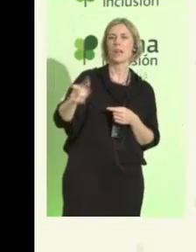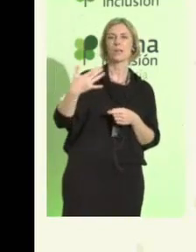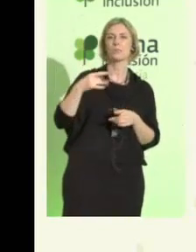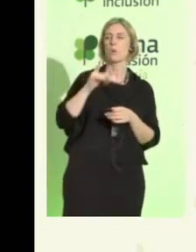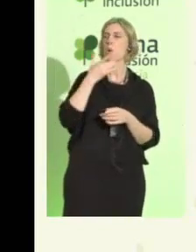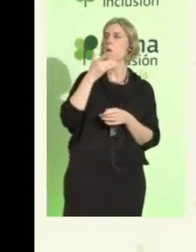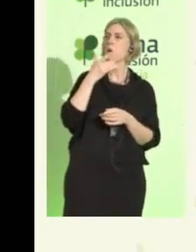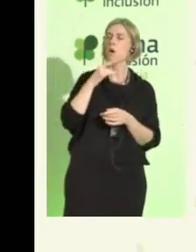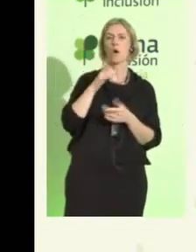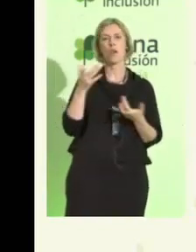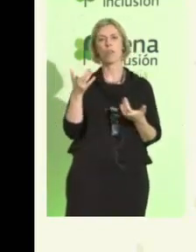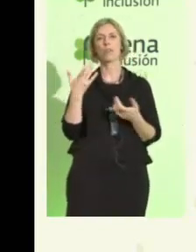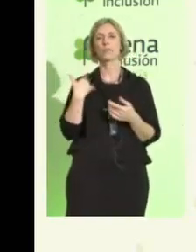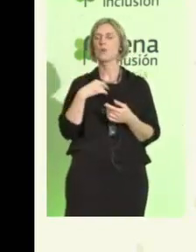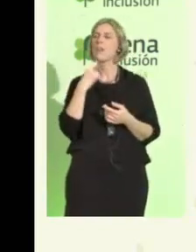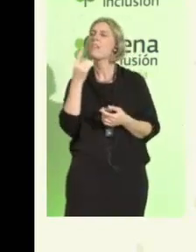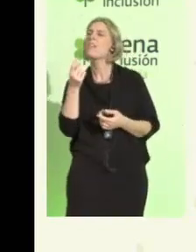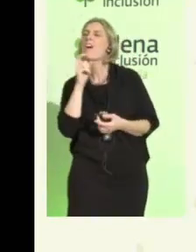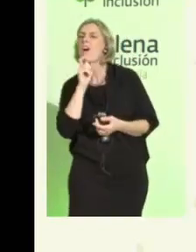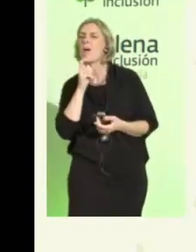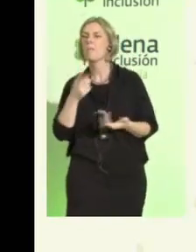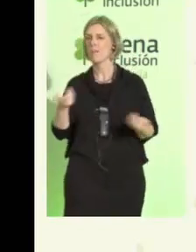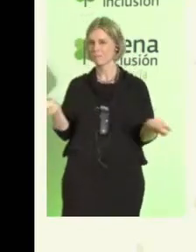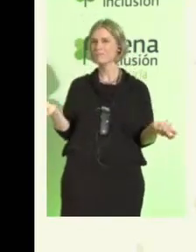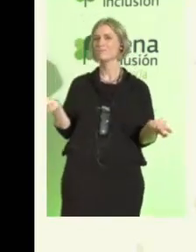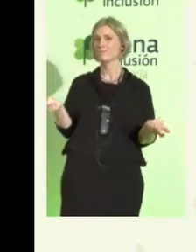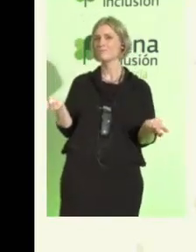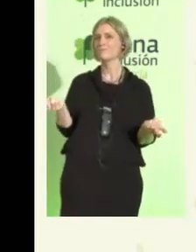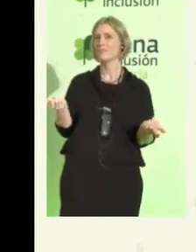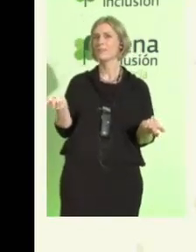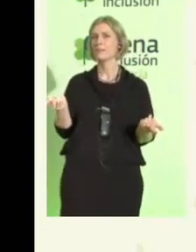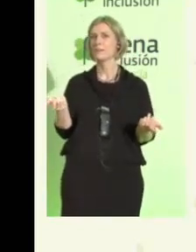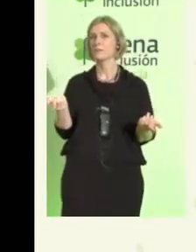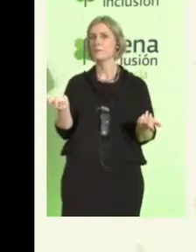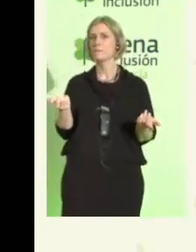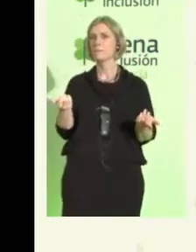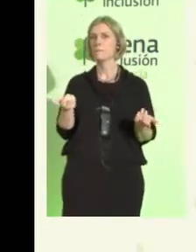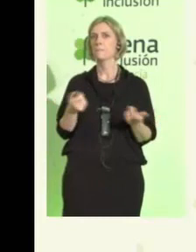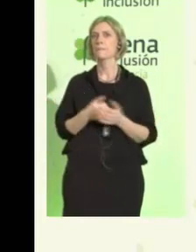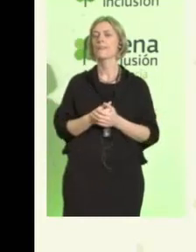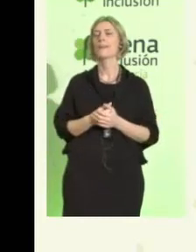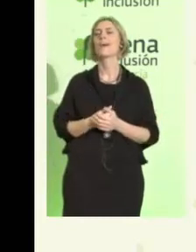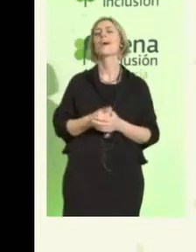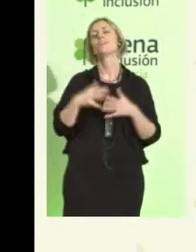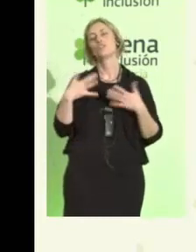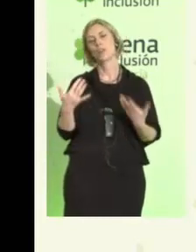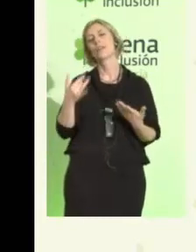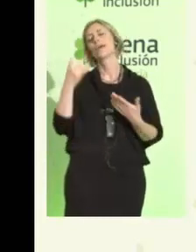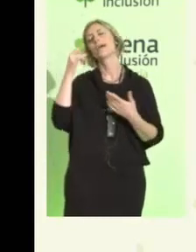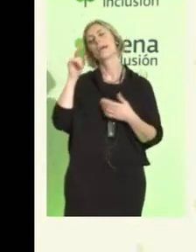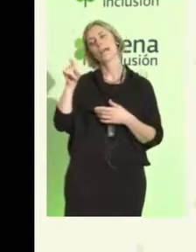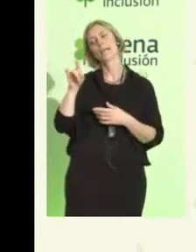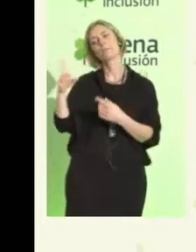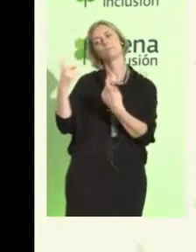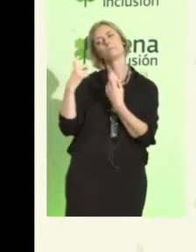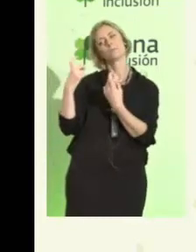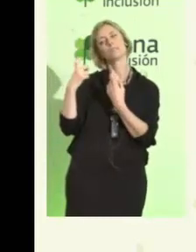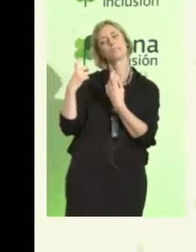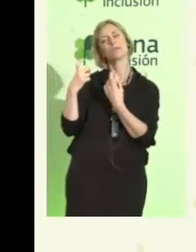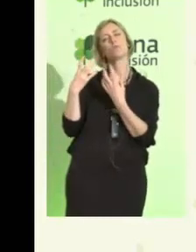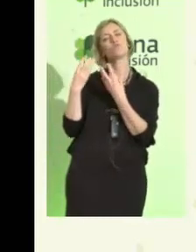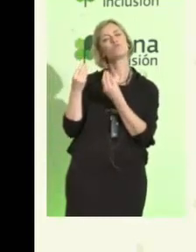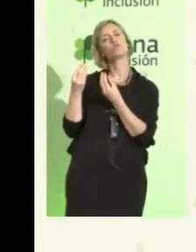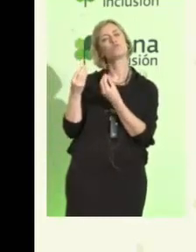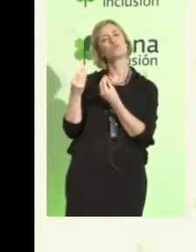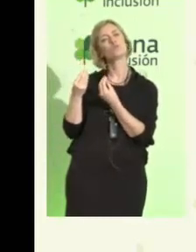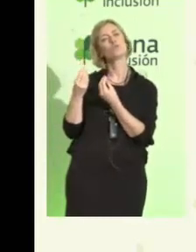que ya no conoce? Y simplemente me enseñó mucho sobre